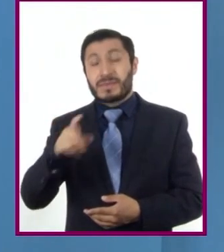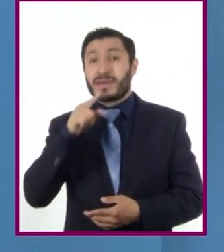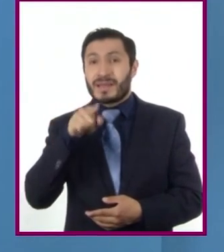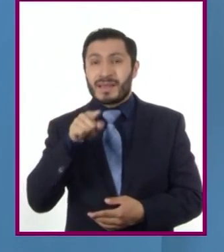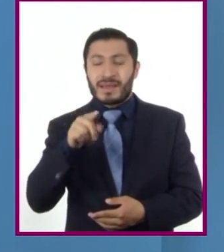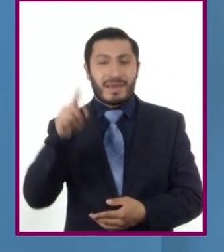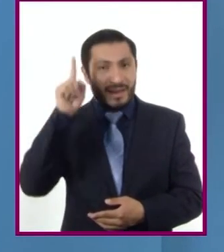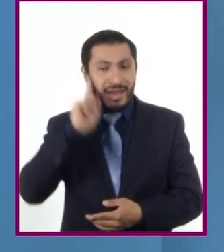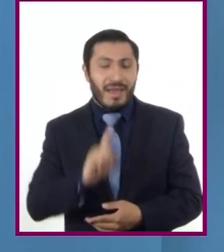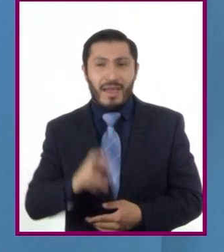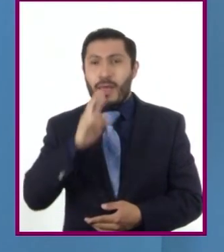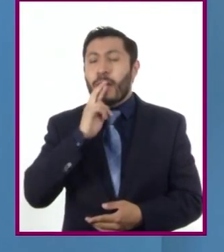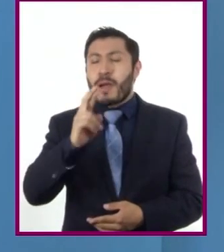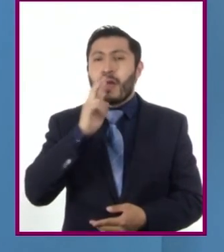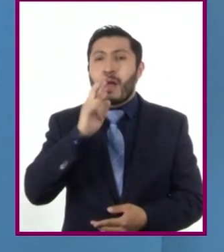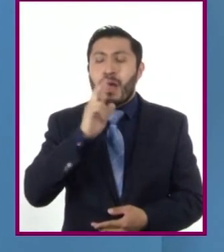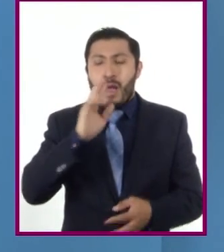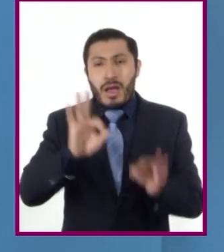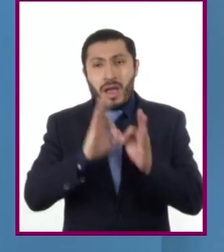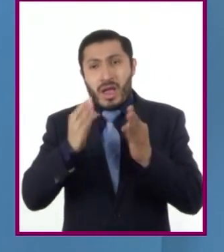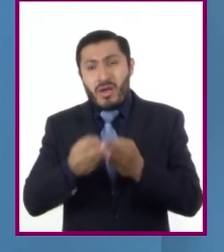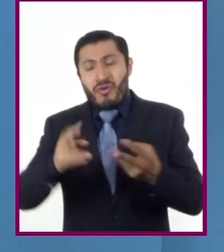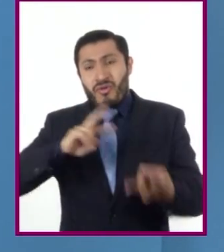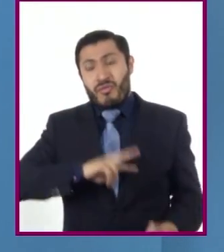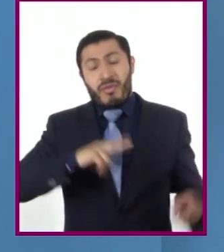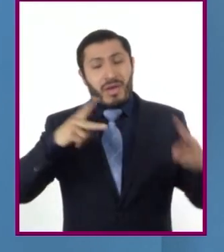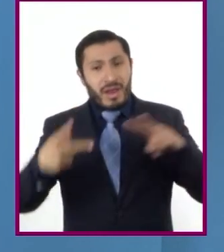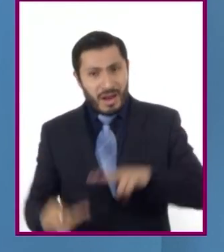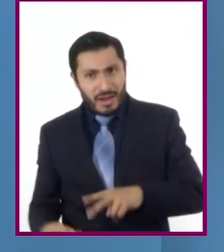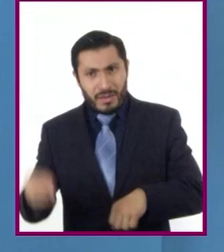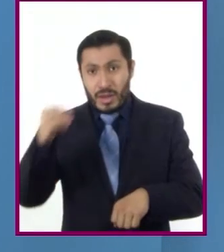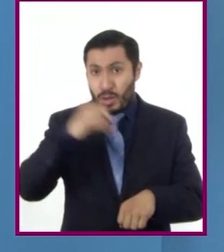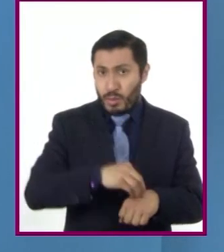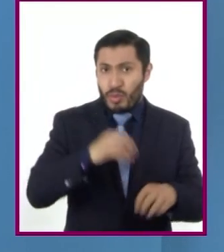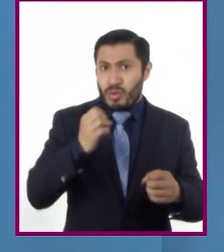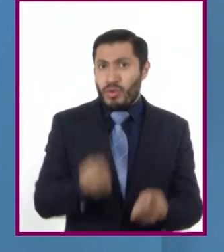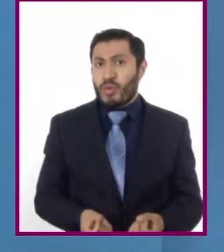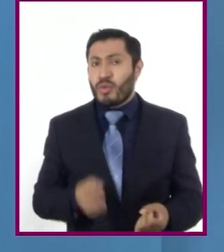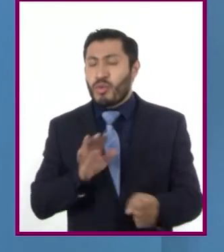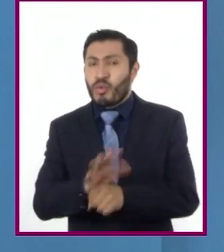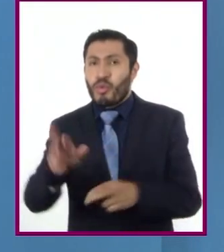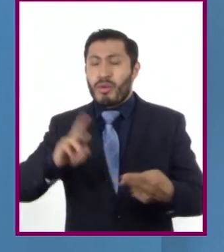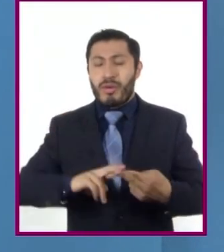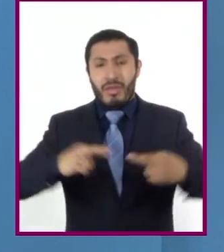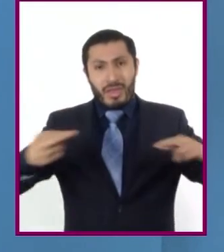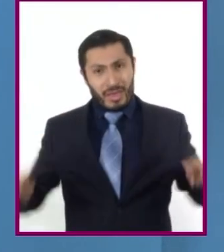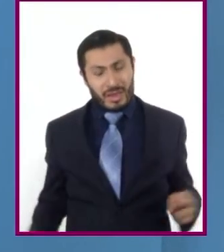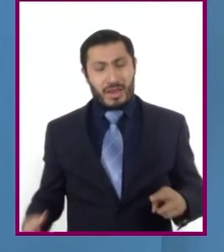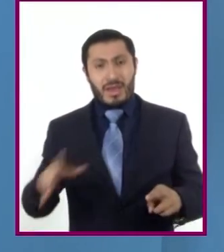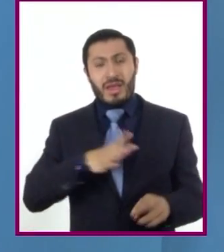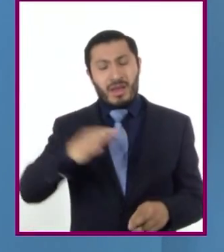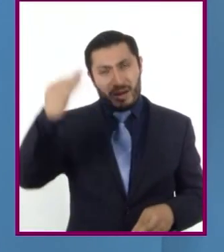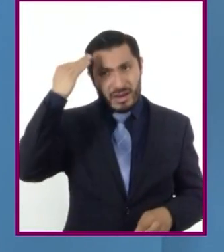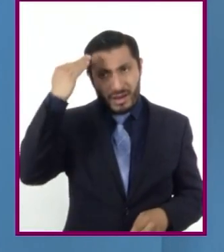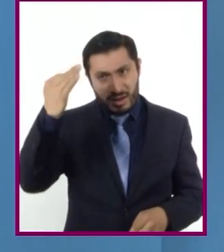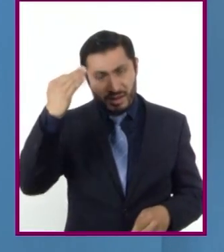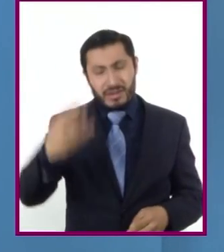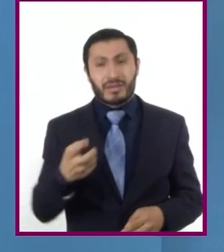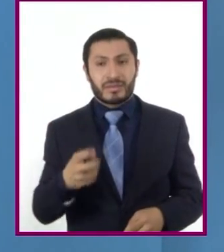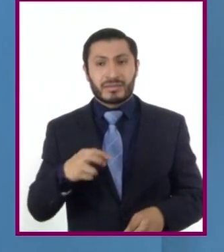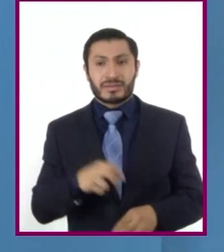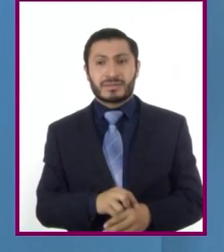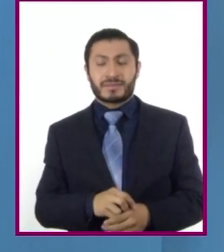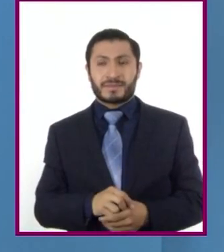expresión algebraica de la proporcionalidad inversa. Estableció la proporción y obtuvo el tiempo que se tarda en desaguar la